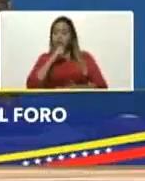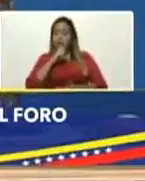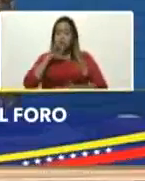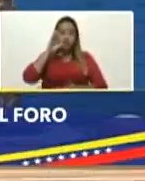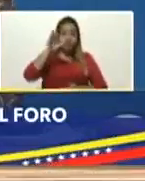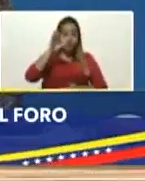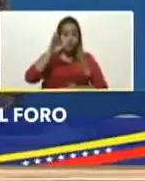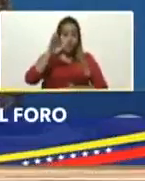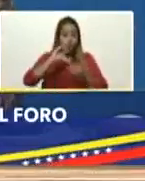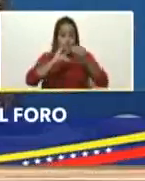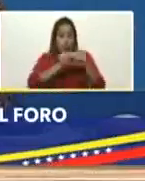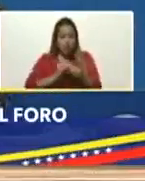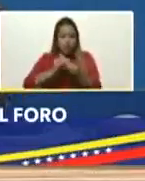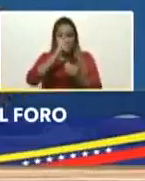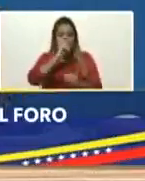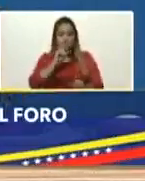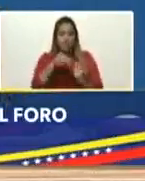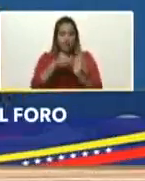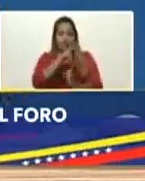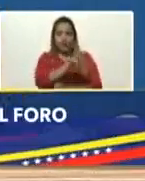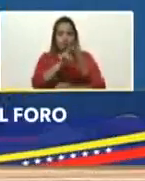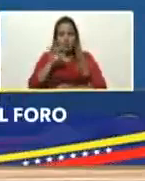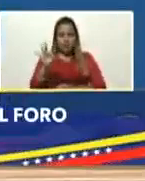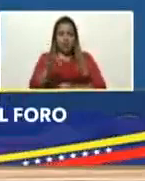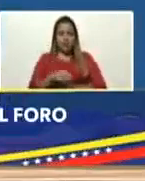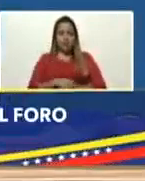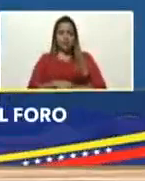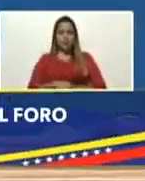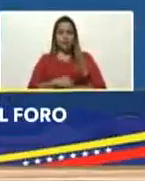el 2023. Y